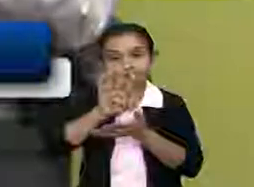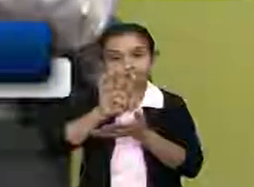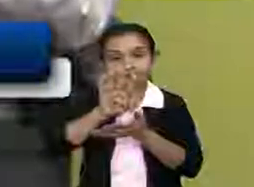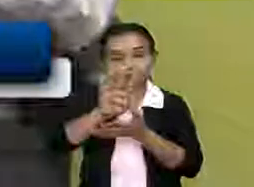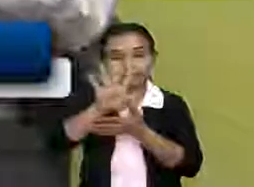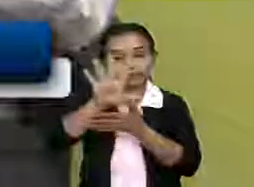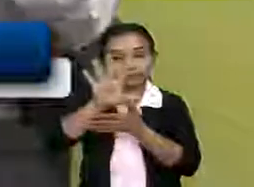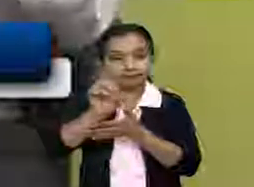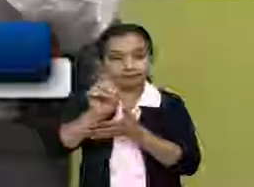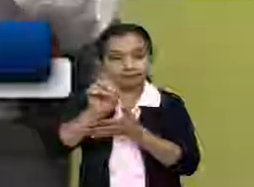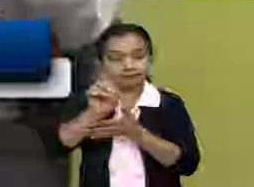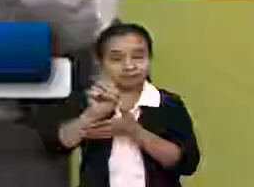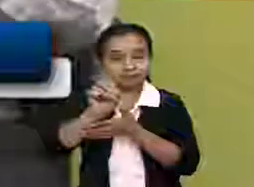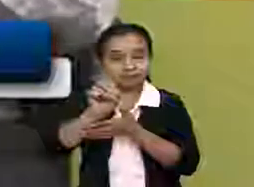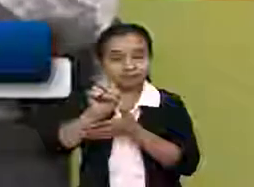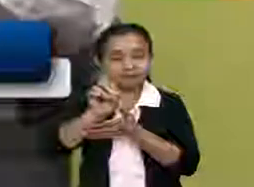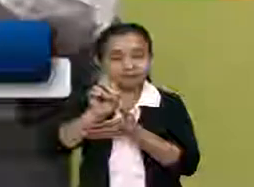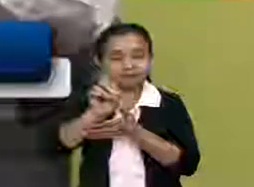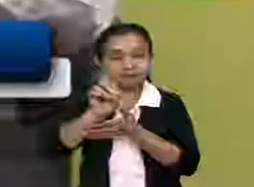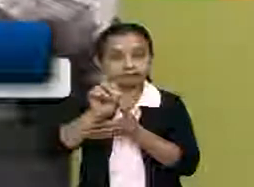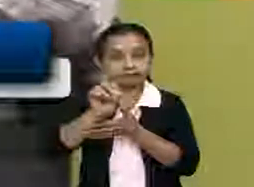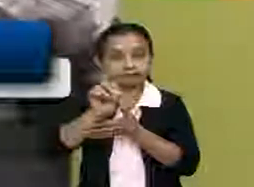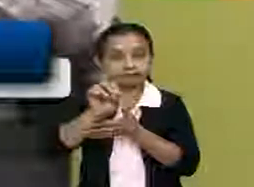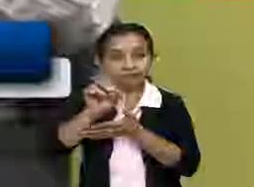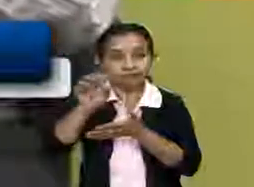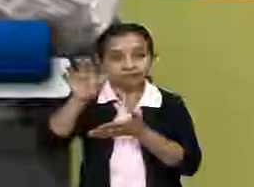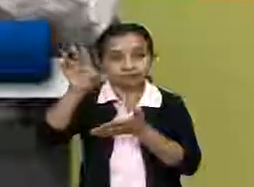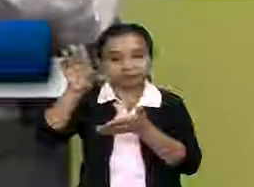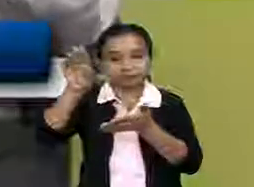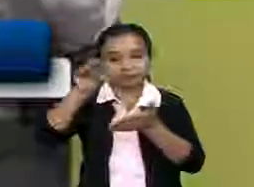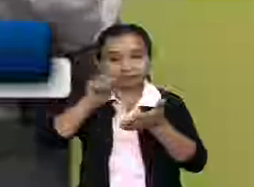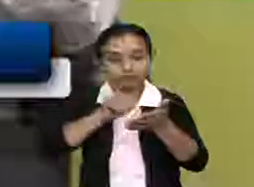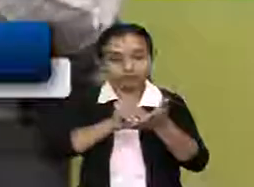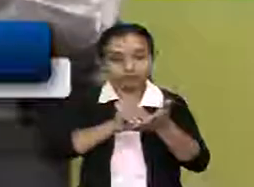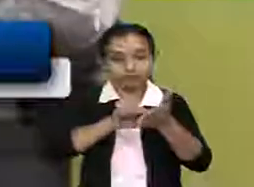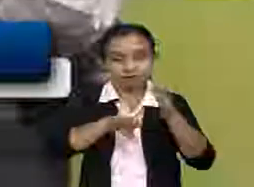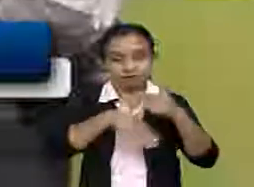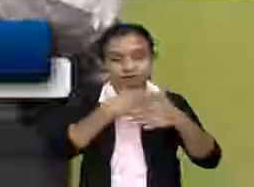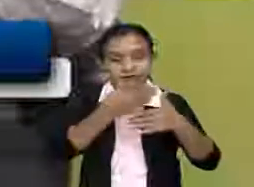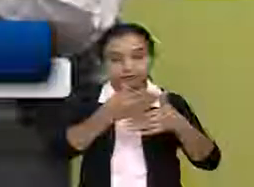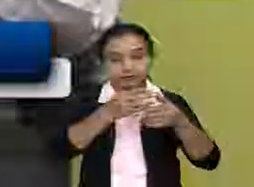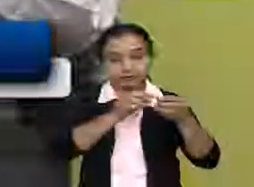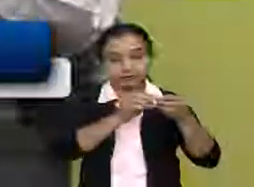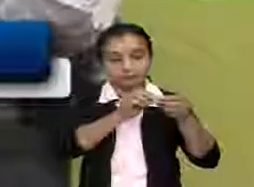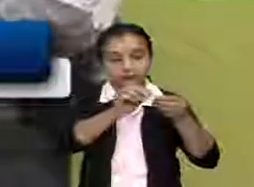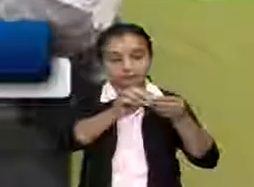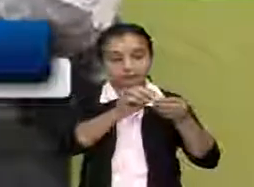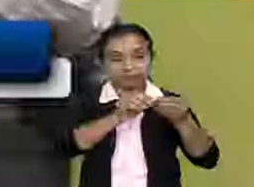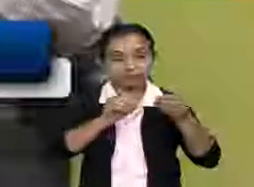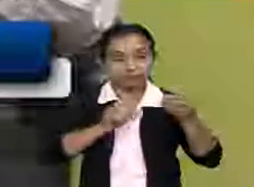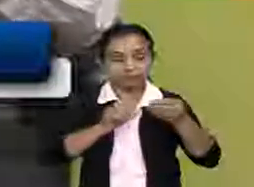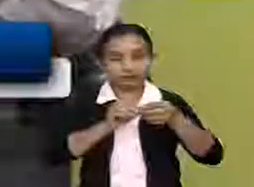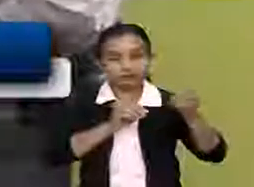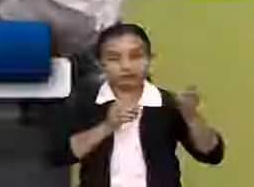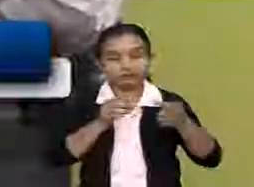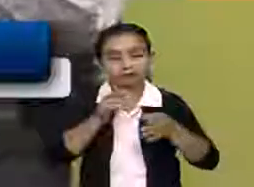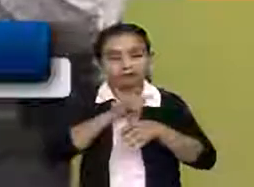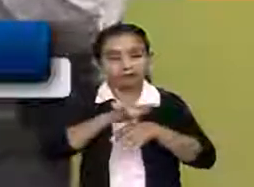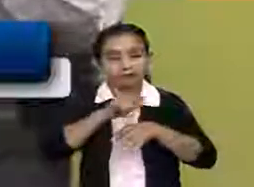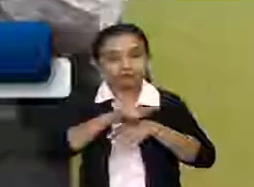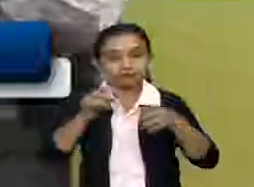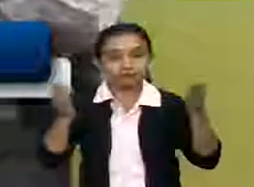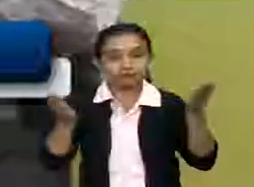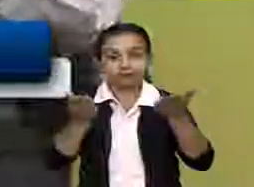aproximadamente entra a la bolsa como sangre total pero luego se va a fraccionar en parte buscando cómo